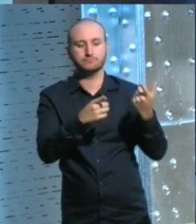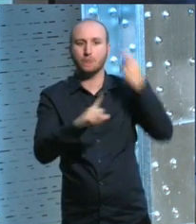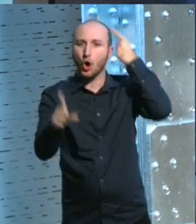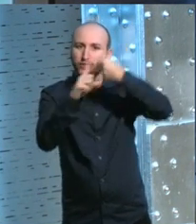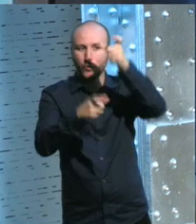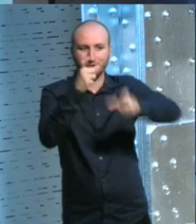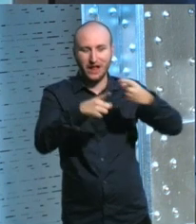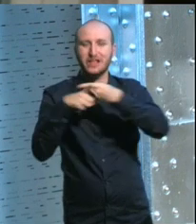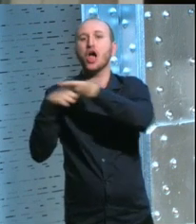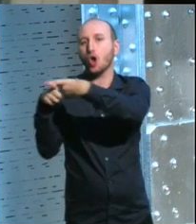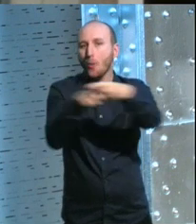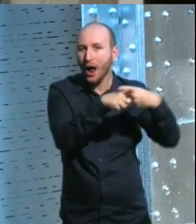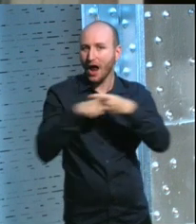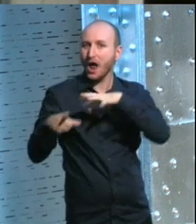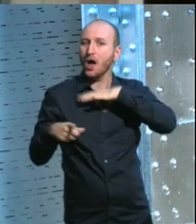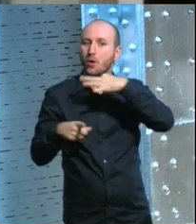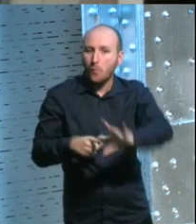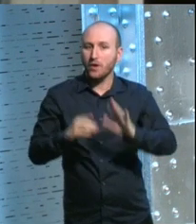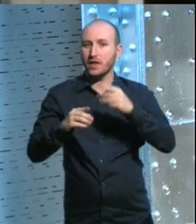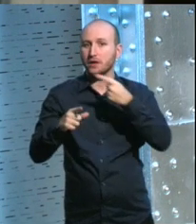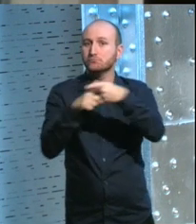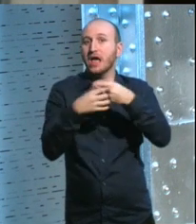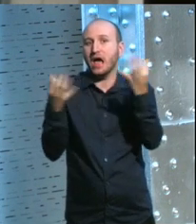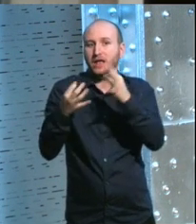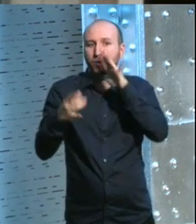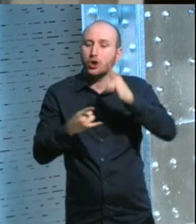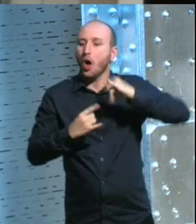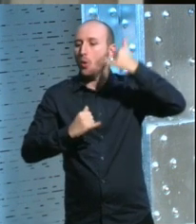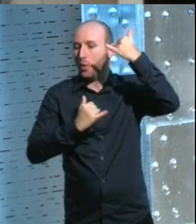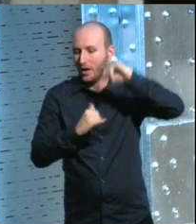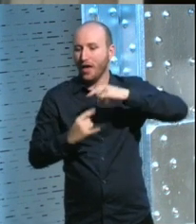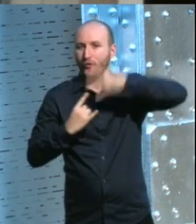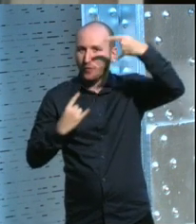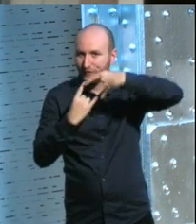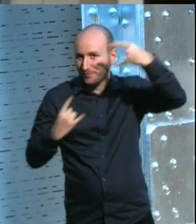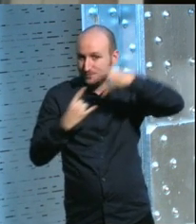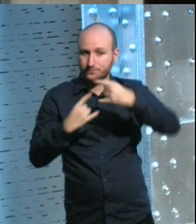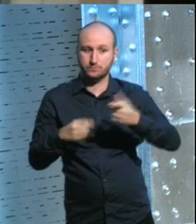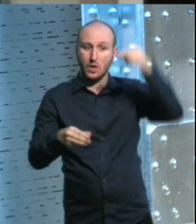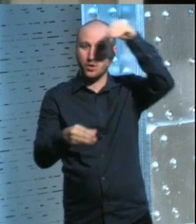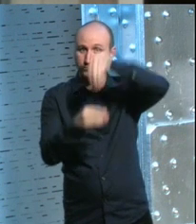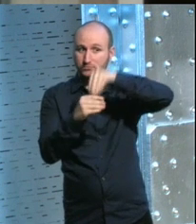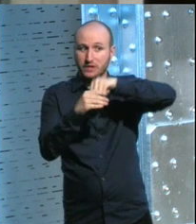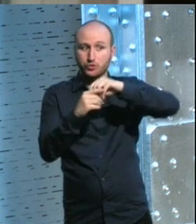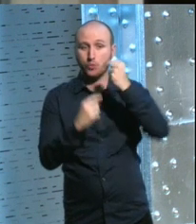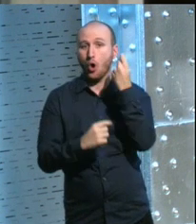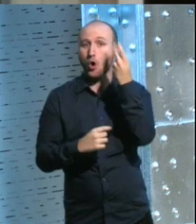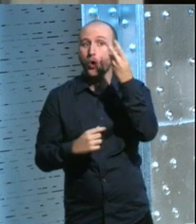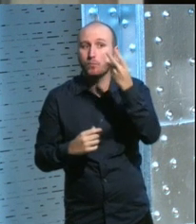compartir el acceso a wifi. Entonces pone una clave